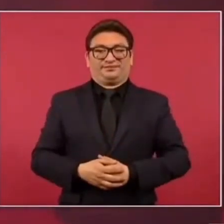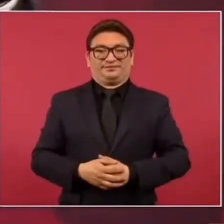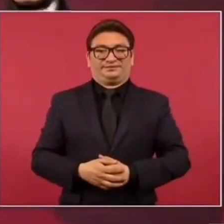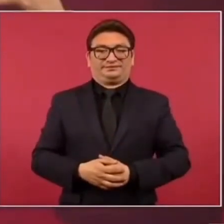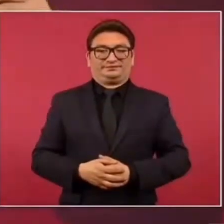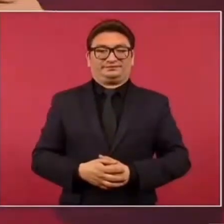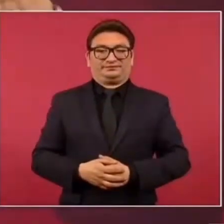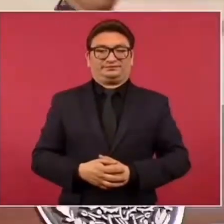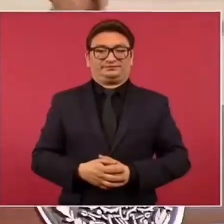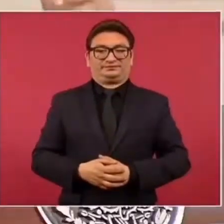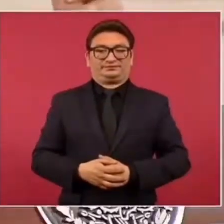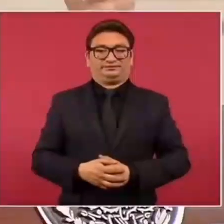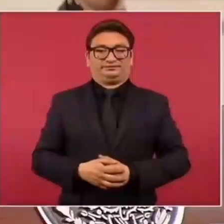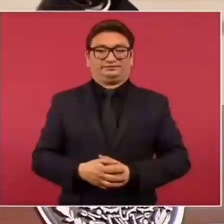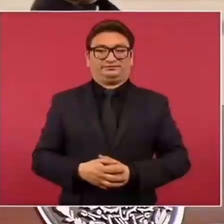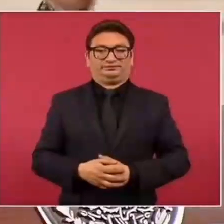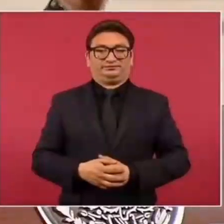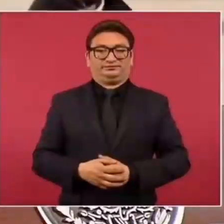seguía